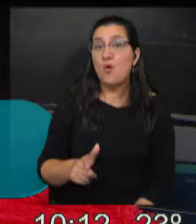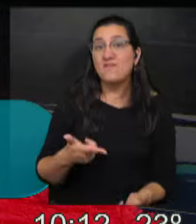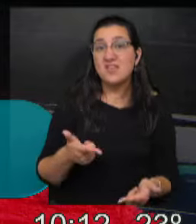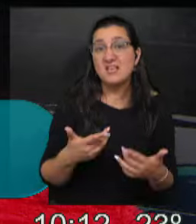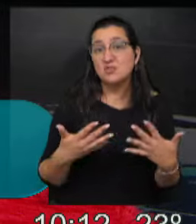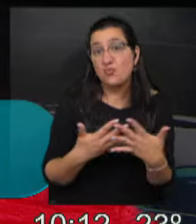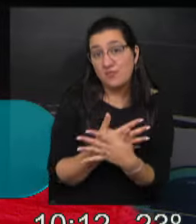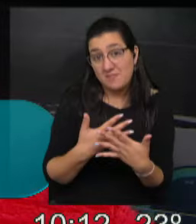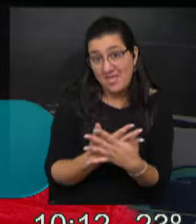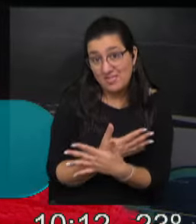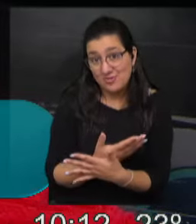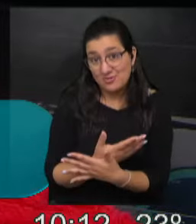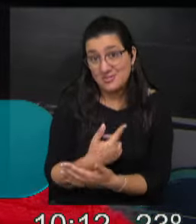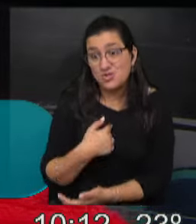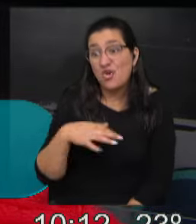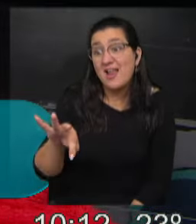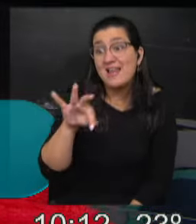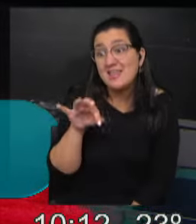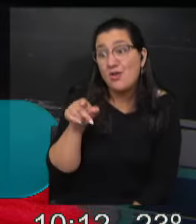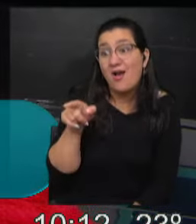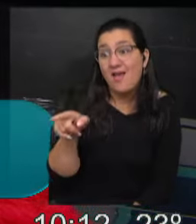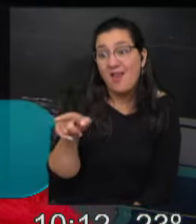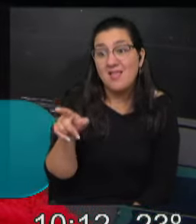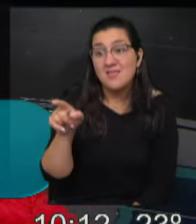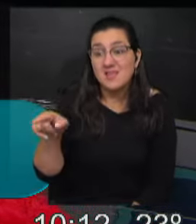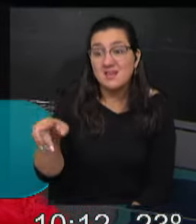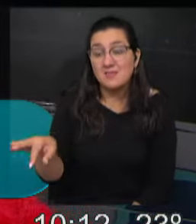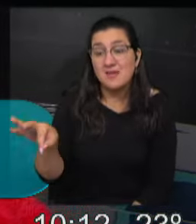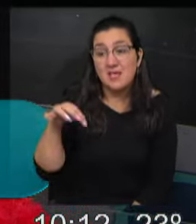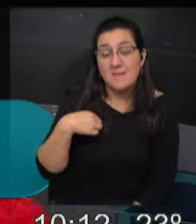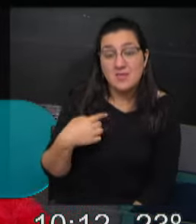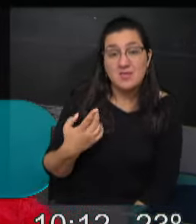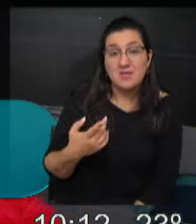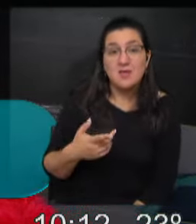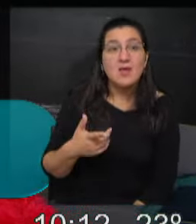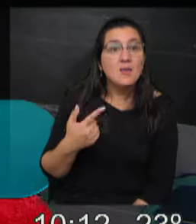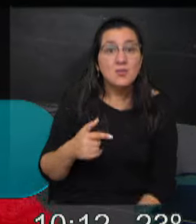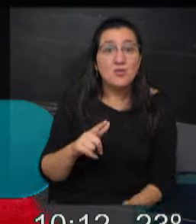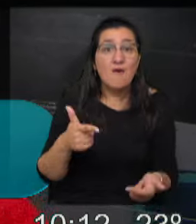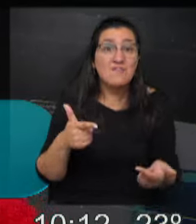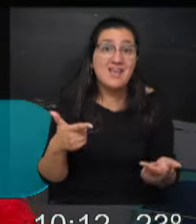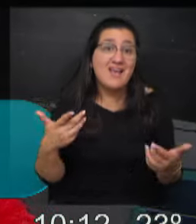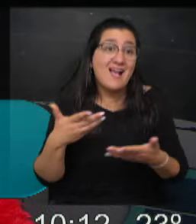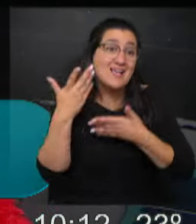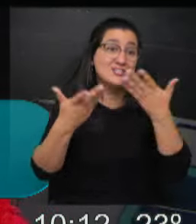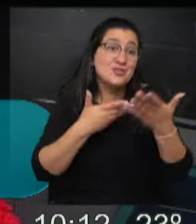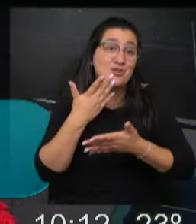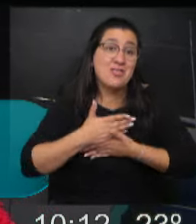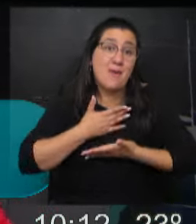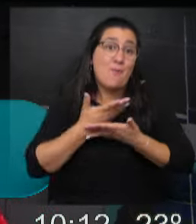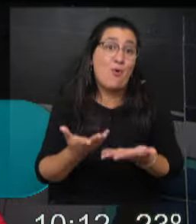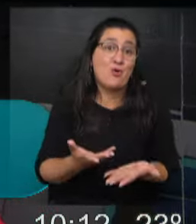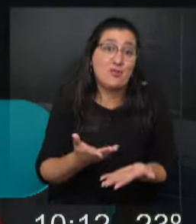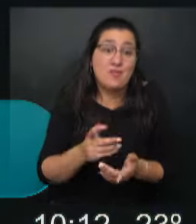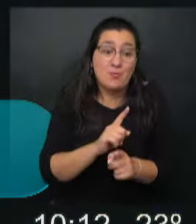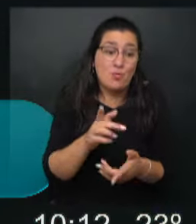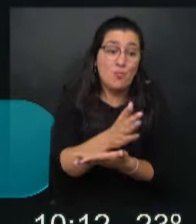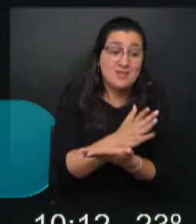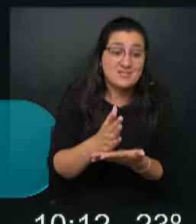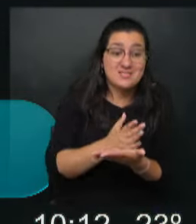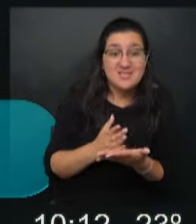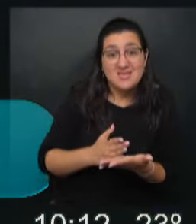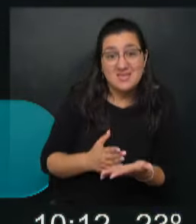en ese sentido, estaría bárbaro. No habría quizá canciones de amor tampoco, ni tanta poesía al respecto, que tiene